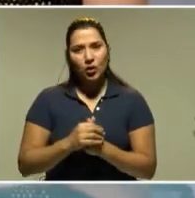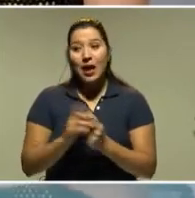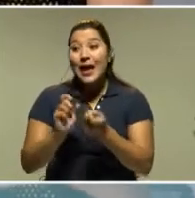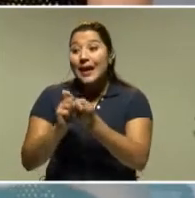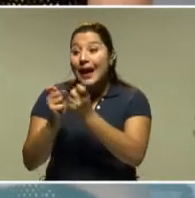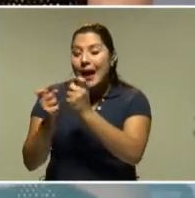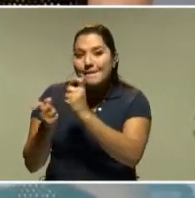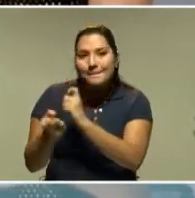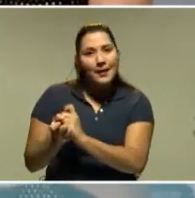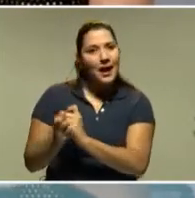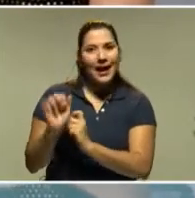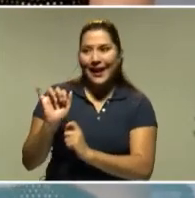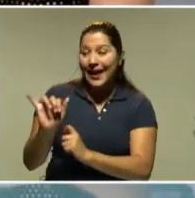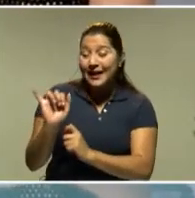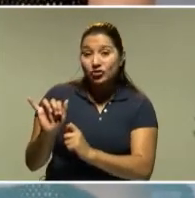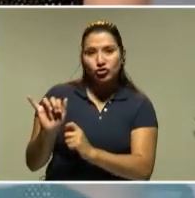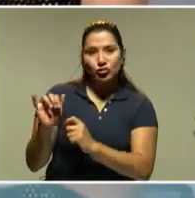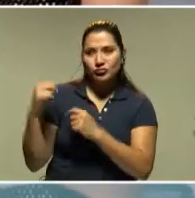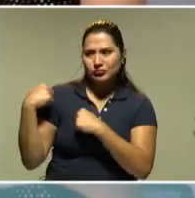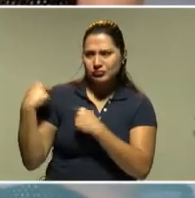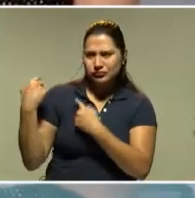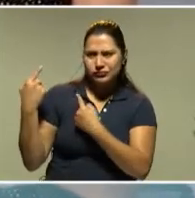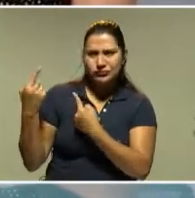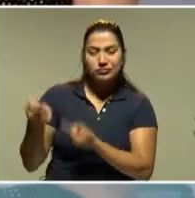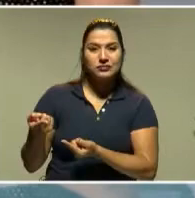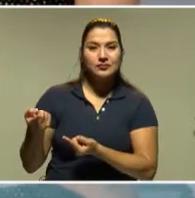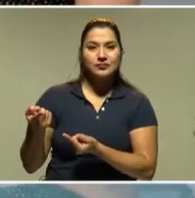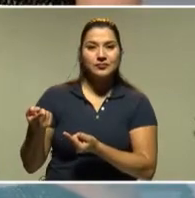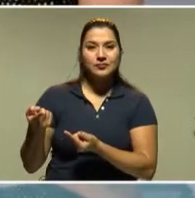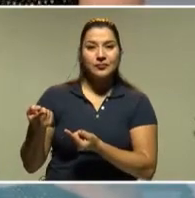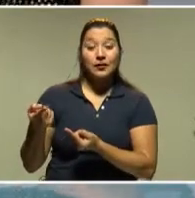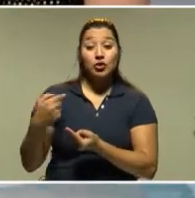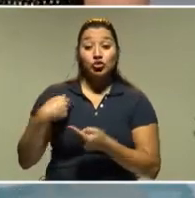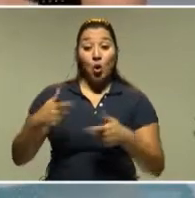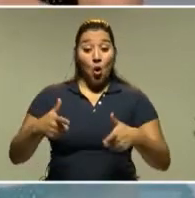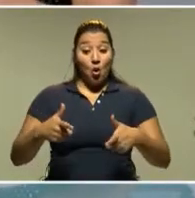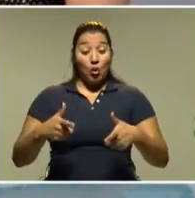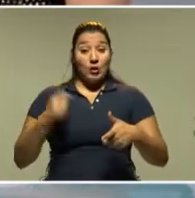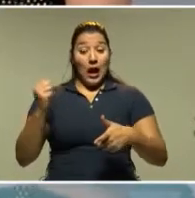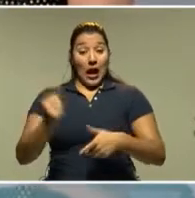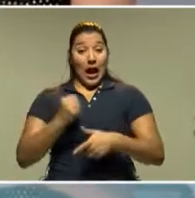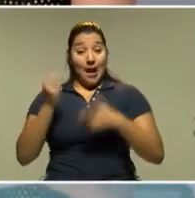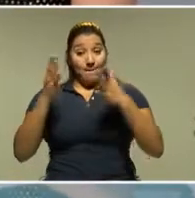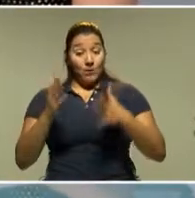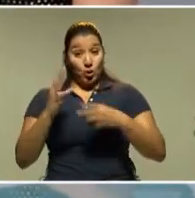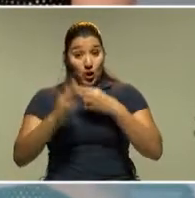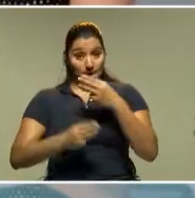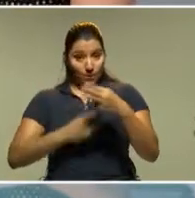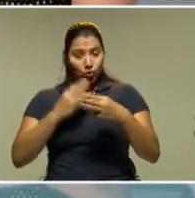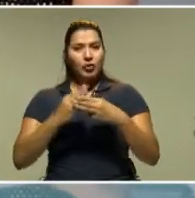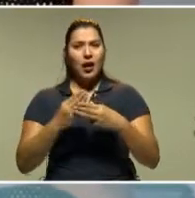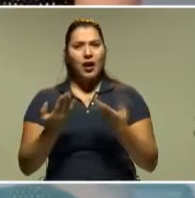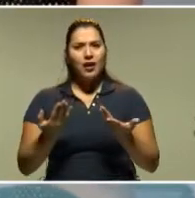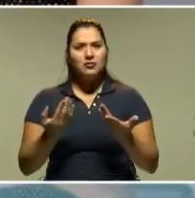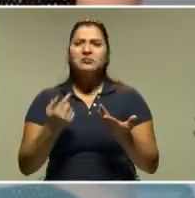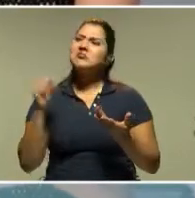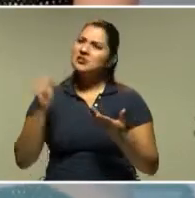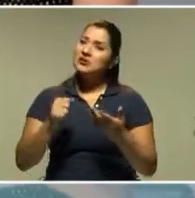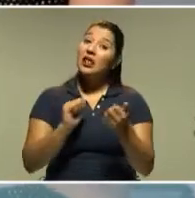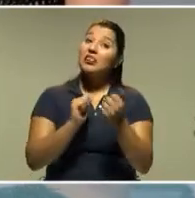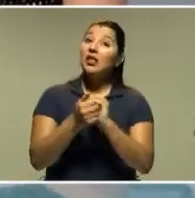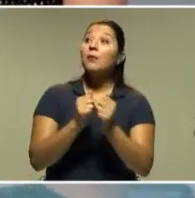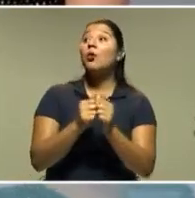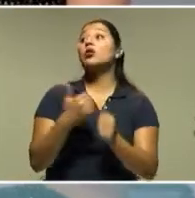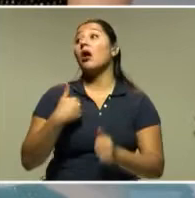eso a lo largo de los años. Campeona mundial. Demostrarles que, digo yo, sí, es un deporte de hombres,